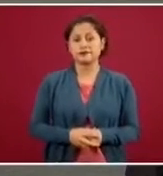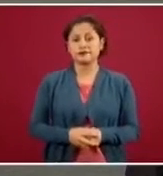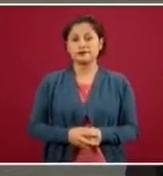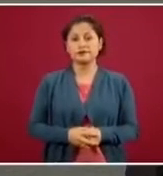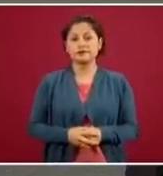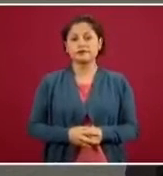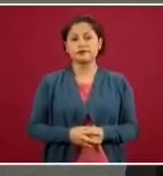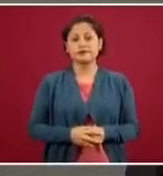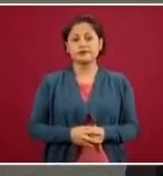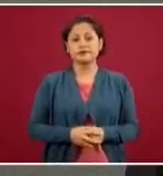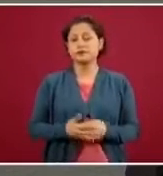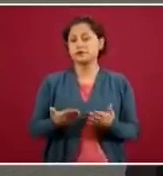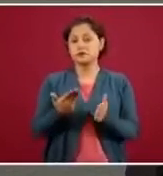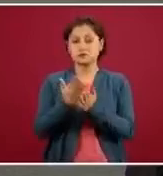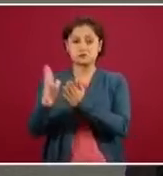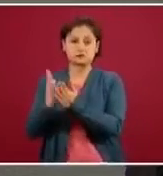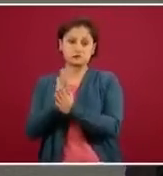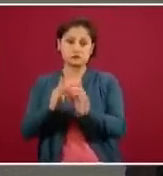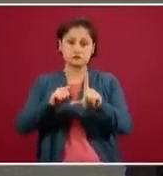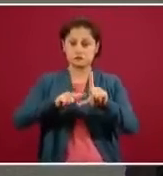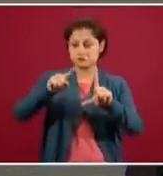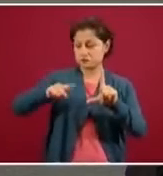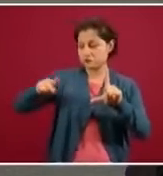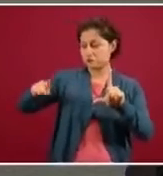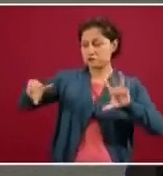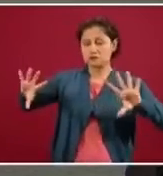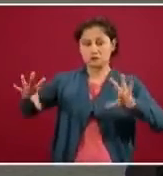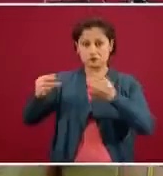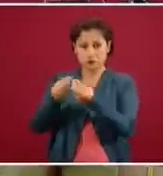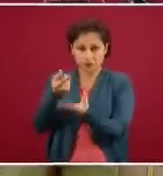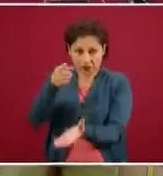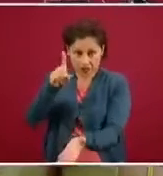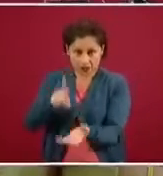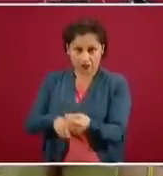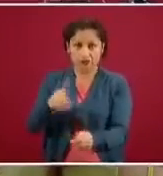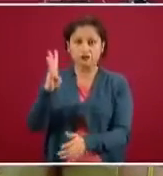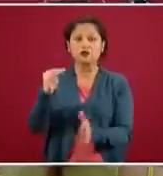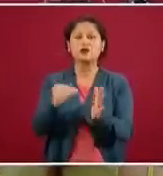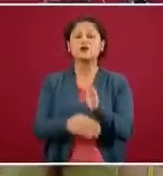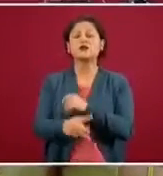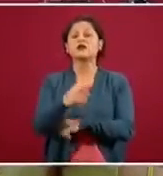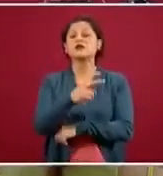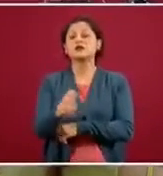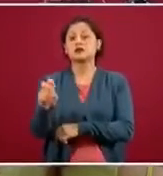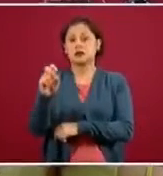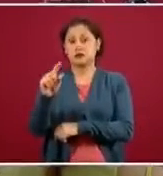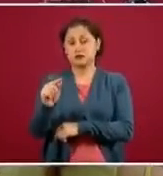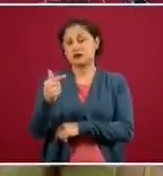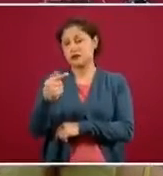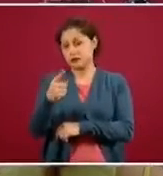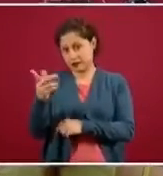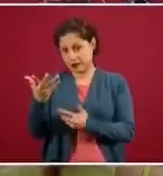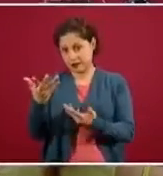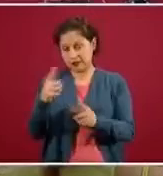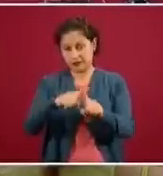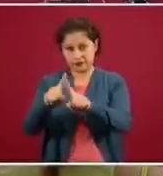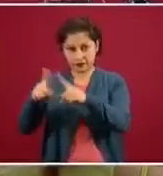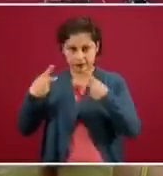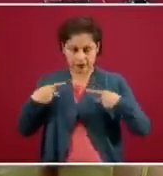están distribuidos los 4.219 casos que el día de hoy han sido confirmados. En la